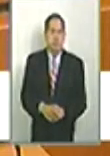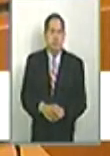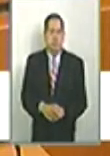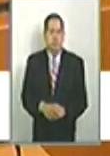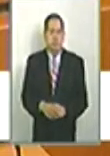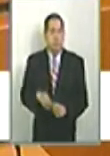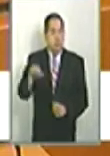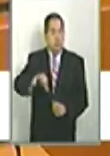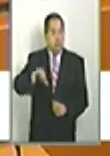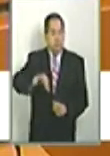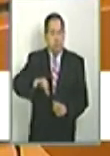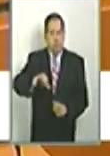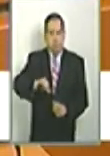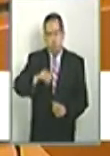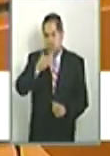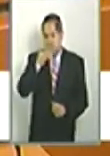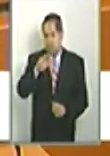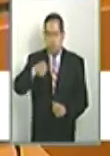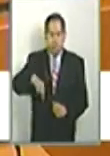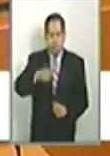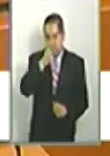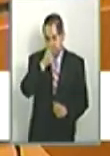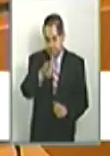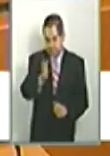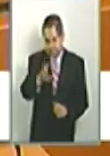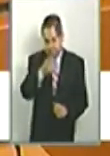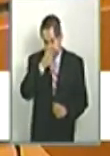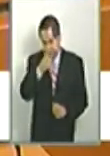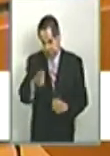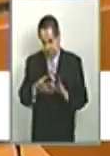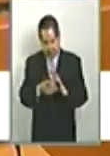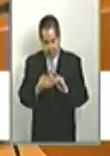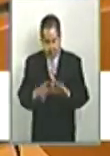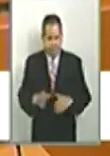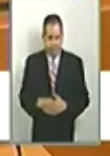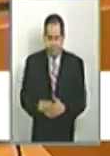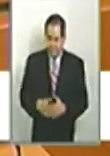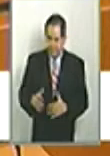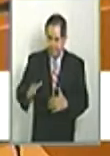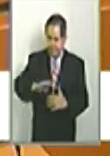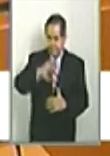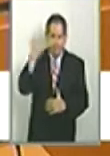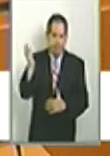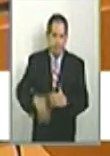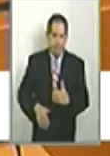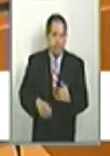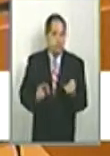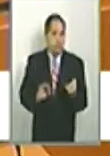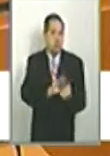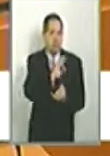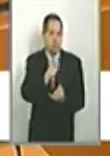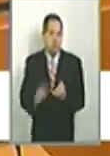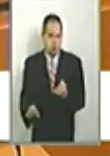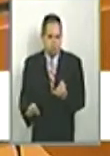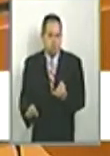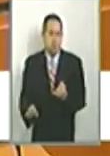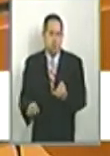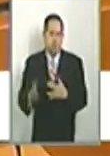bien lo hemos dicho, se ha dicho aquí, concluye este último